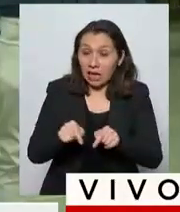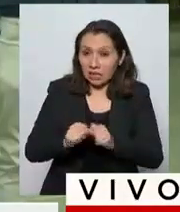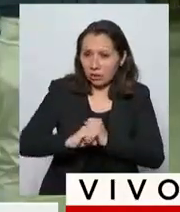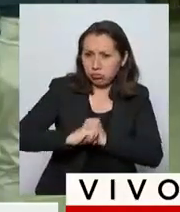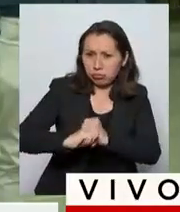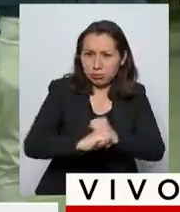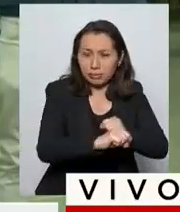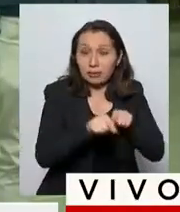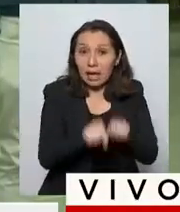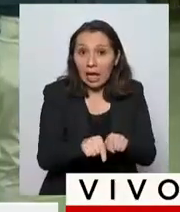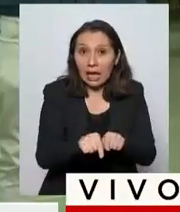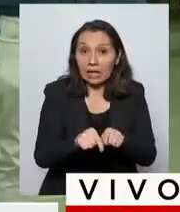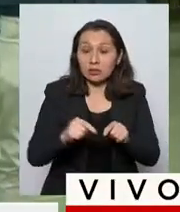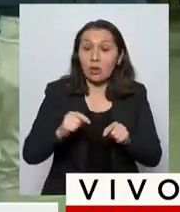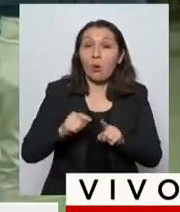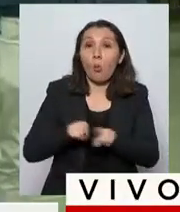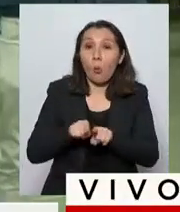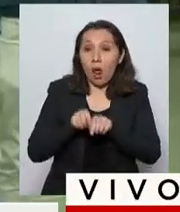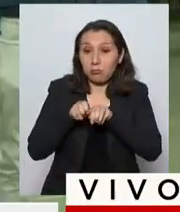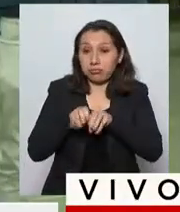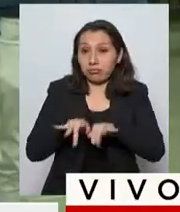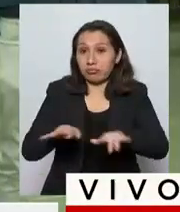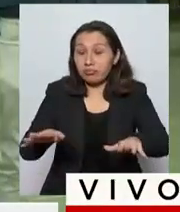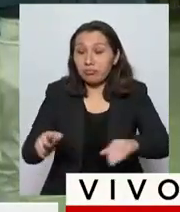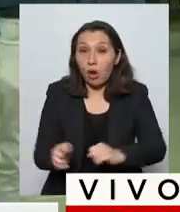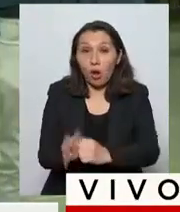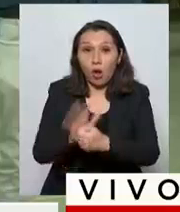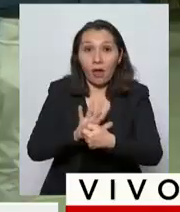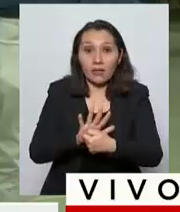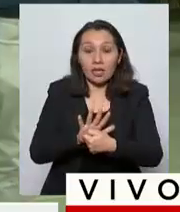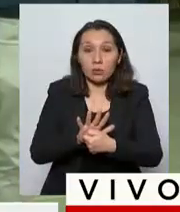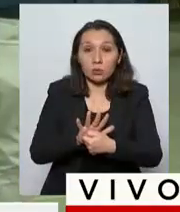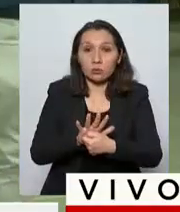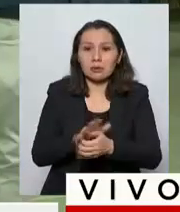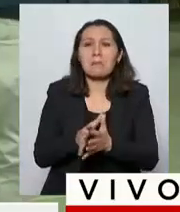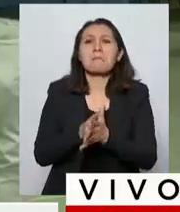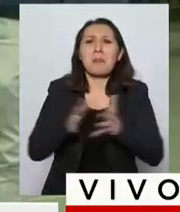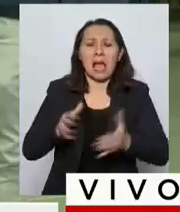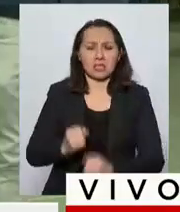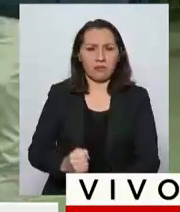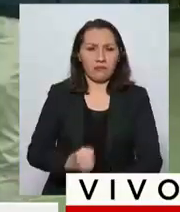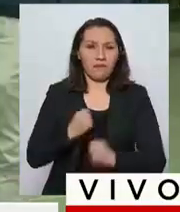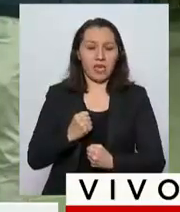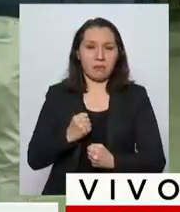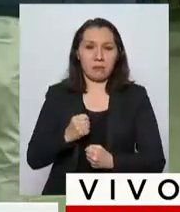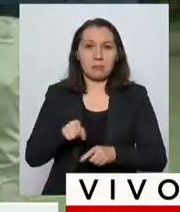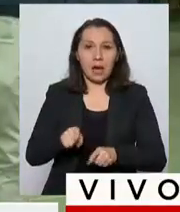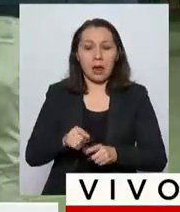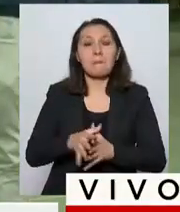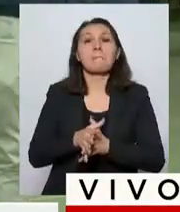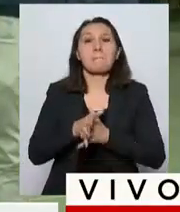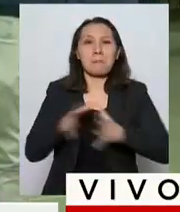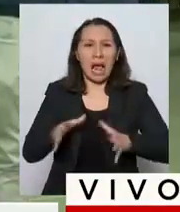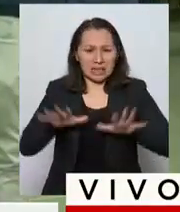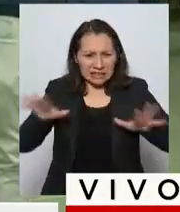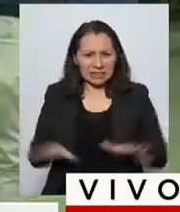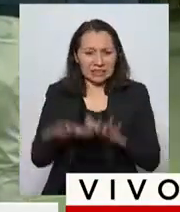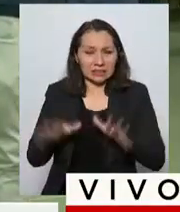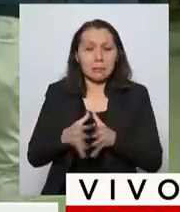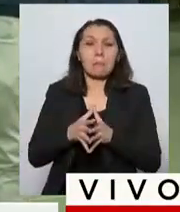batalla contra la pandemia del coronavirus, más firme, con mayor